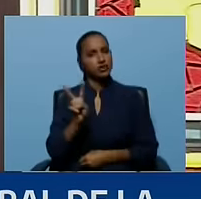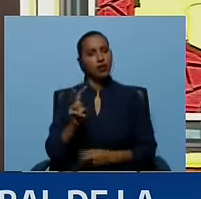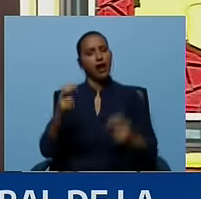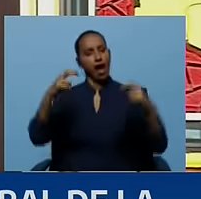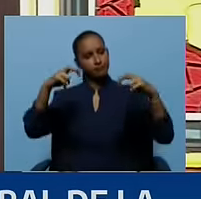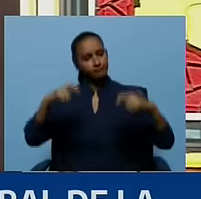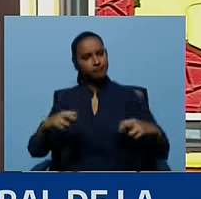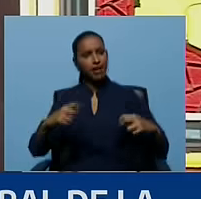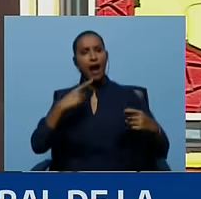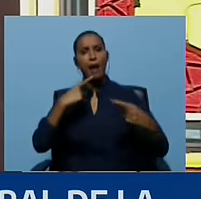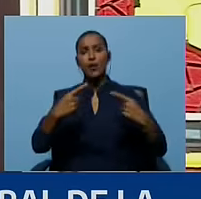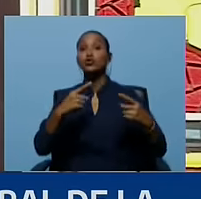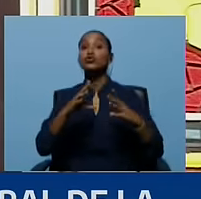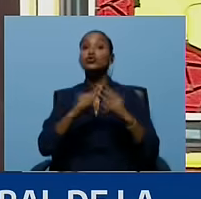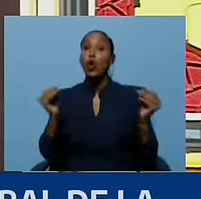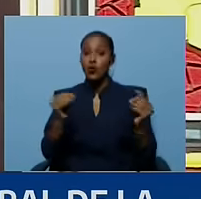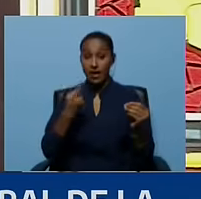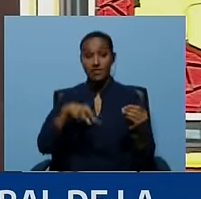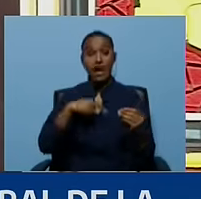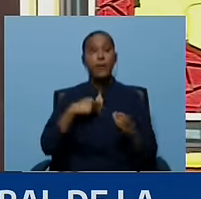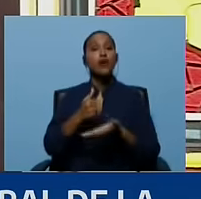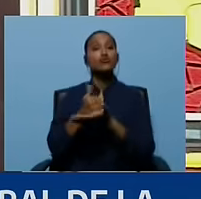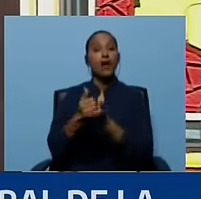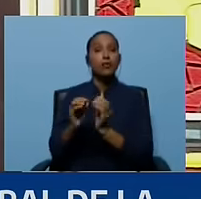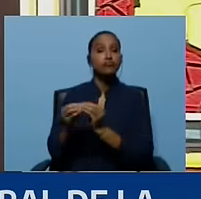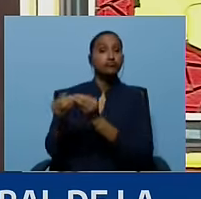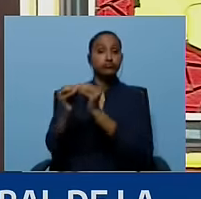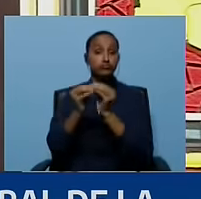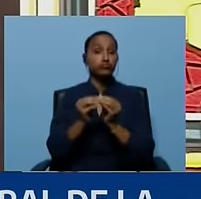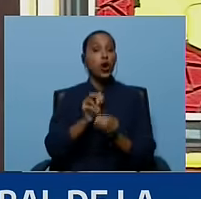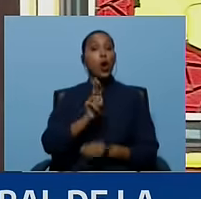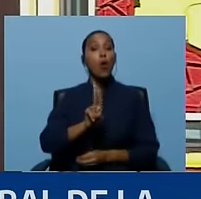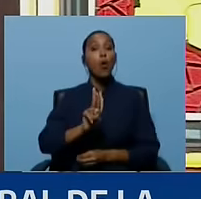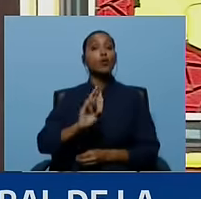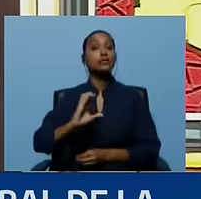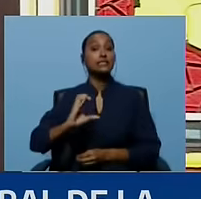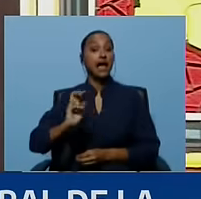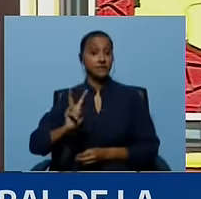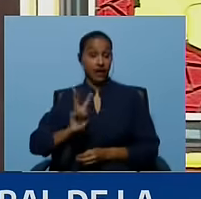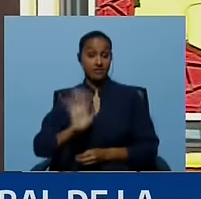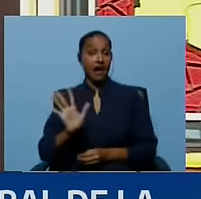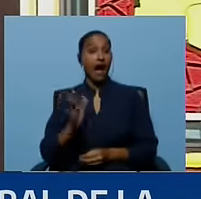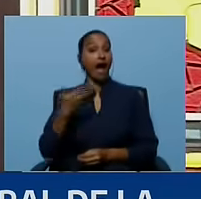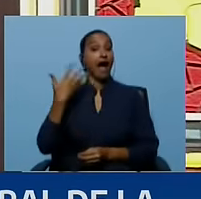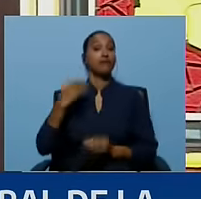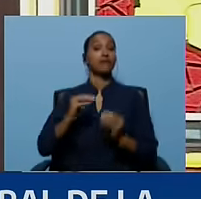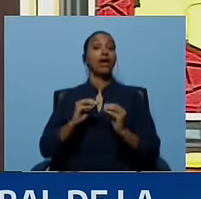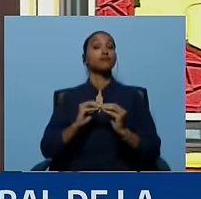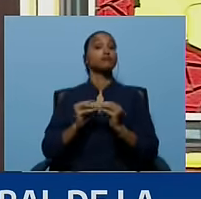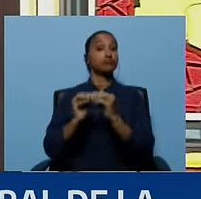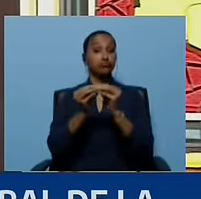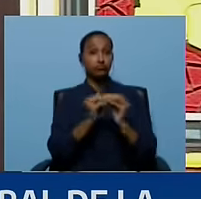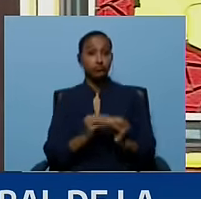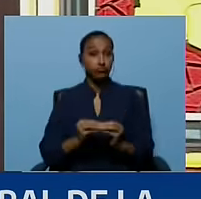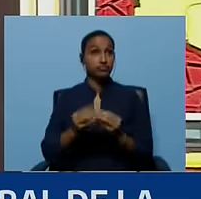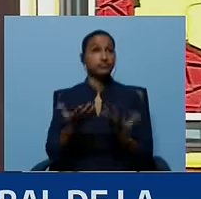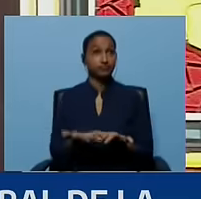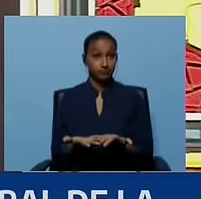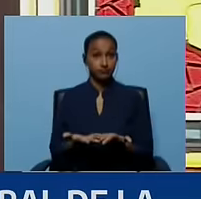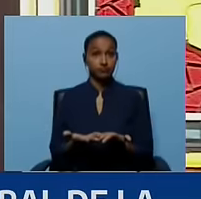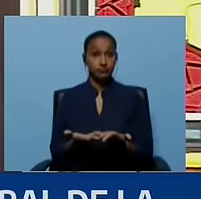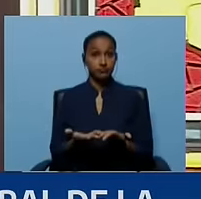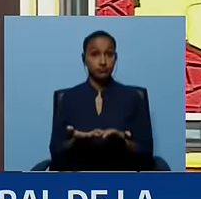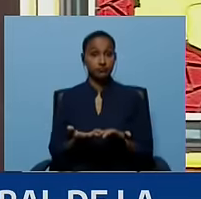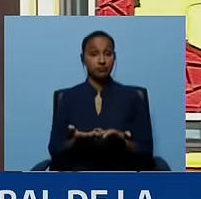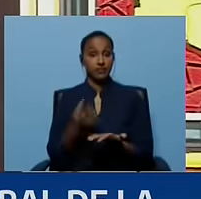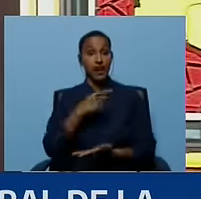estamos recuperando todas. La UCB la recuperamos, Delcy. Esta muchacha que está aquí, que es profesora universitaria, Delcy Rodríguez,